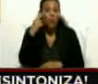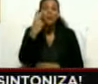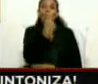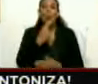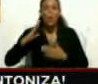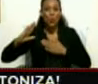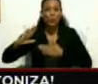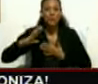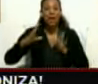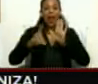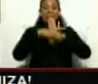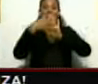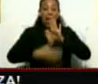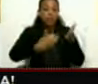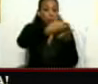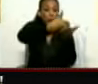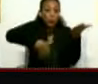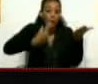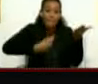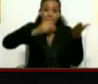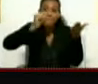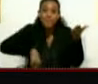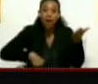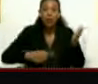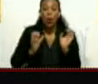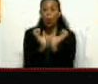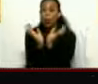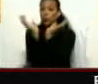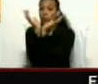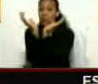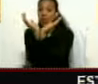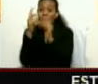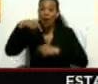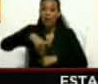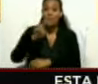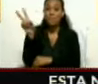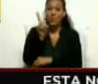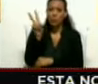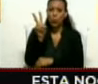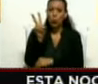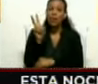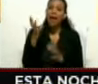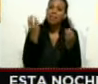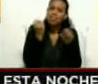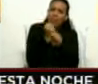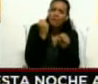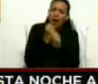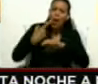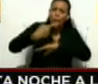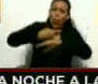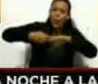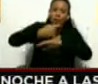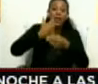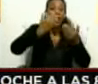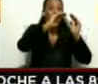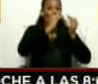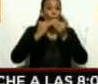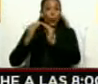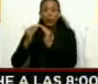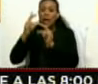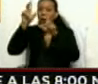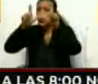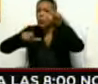compromiso, esta declaración, va a permitir que UNICEF en Venezuela trabaje muy cerca del gobierno, de las comunidades, de